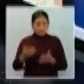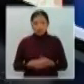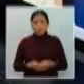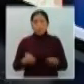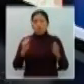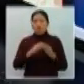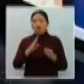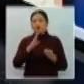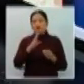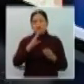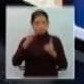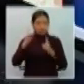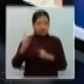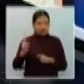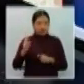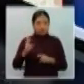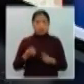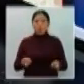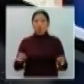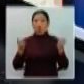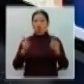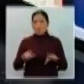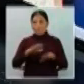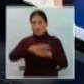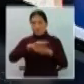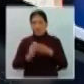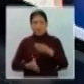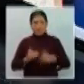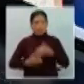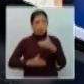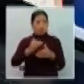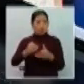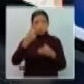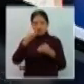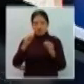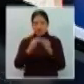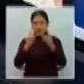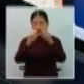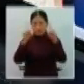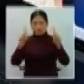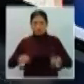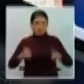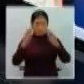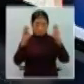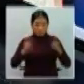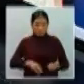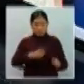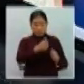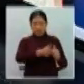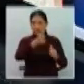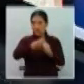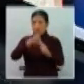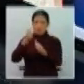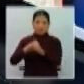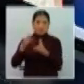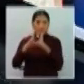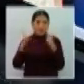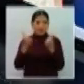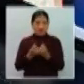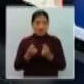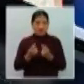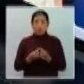Marta, el concluir un proceso de cartografía por departamento ya es un avance